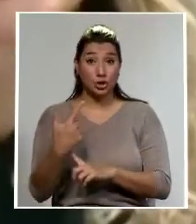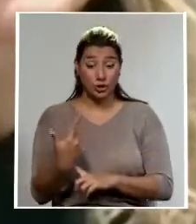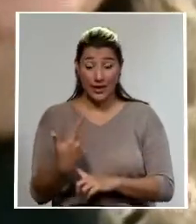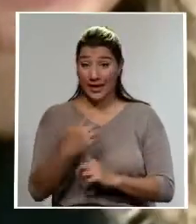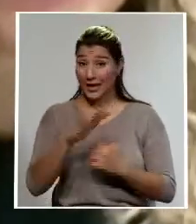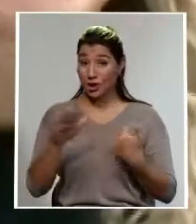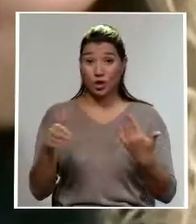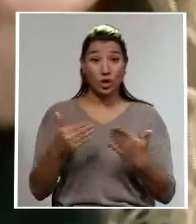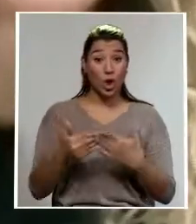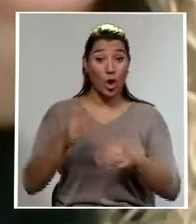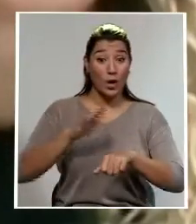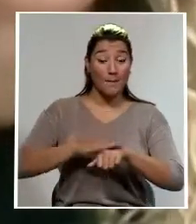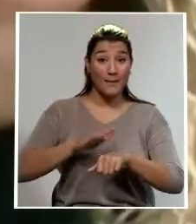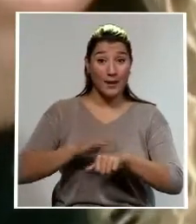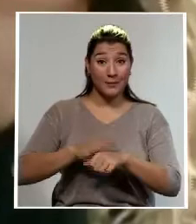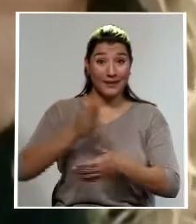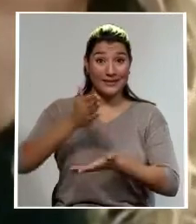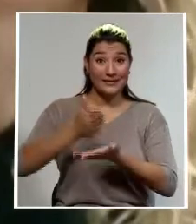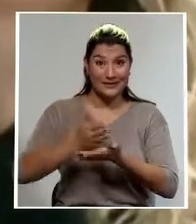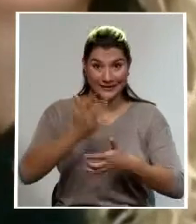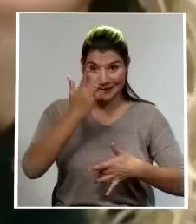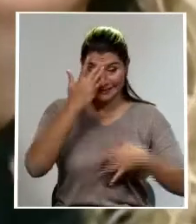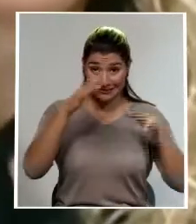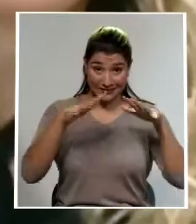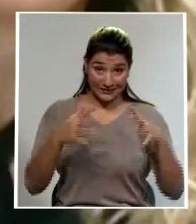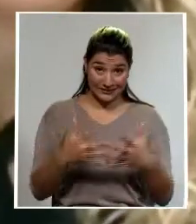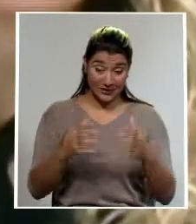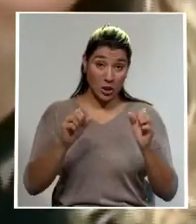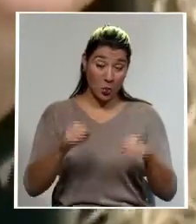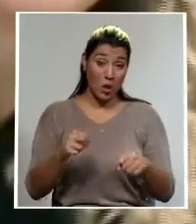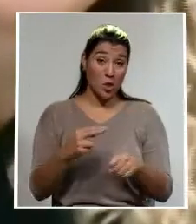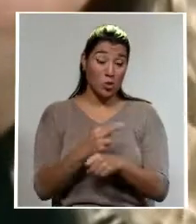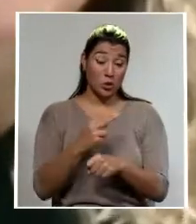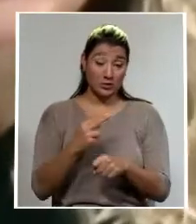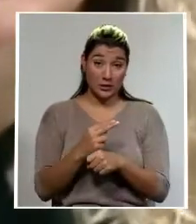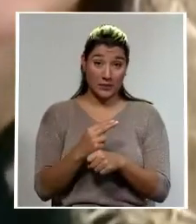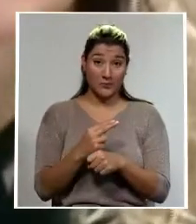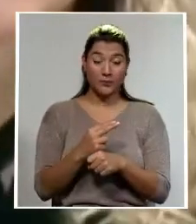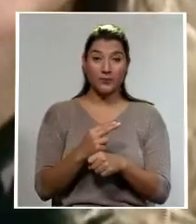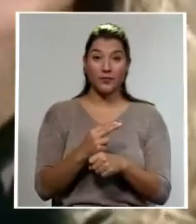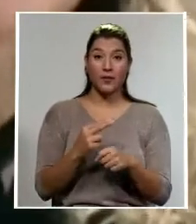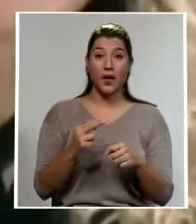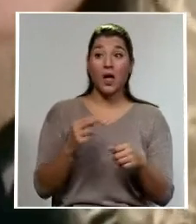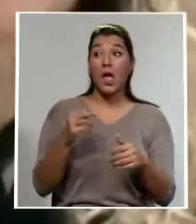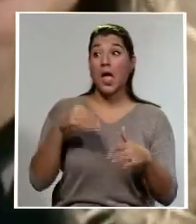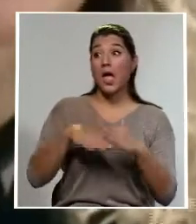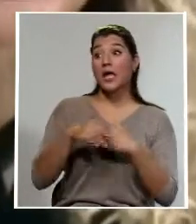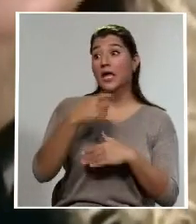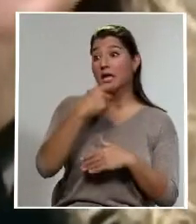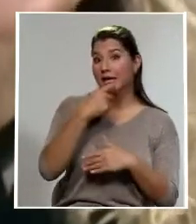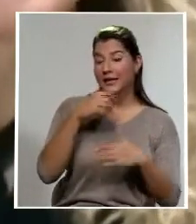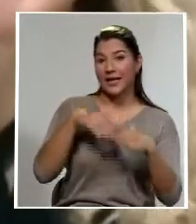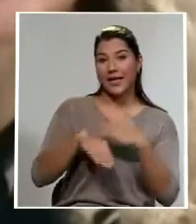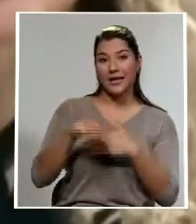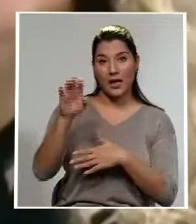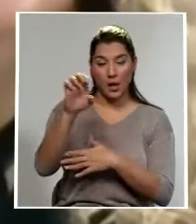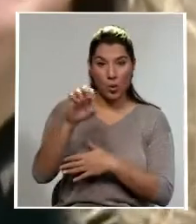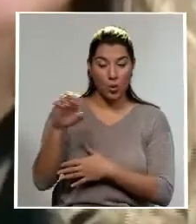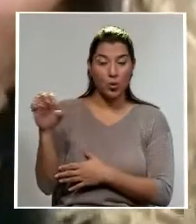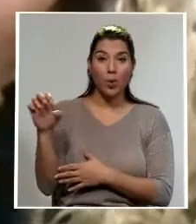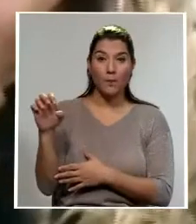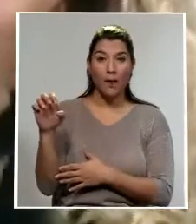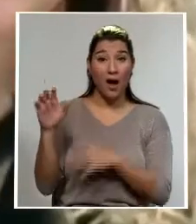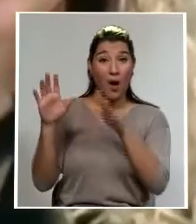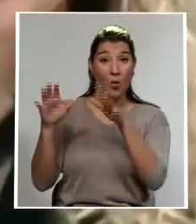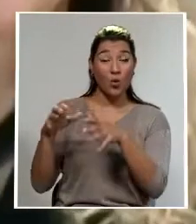impacto de las pandemias puede ser utilizado. Entonces, es algo, bueno, y en Inglaterra, en Europa, en la Unión